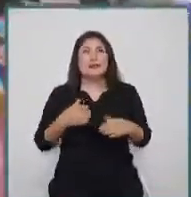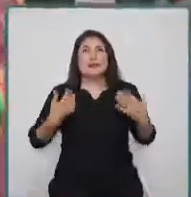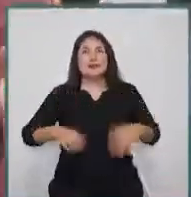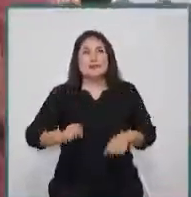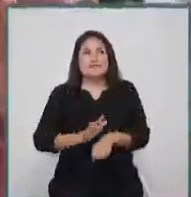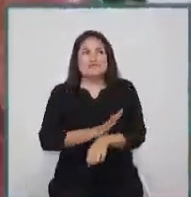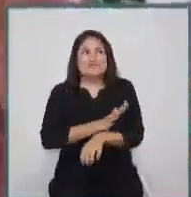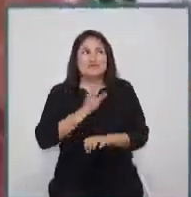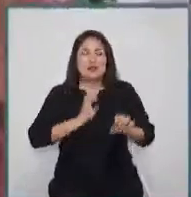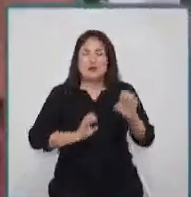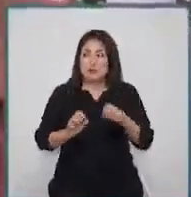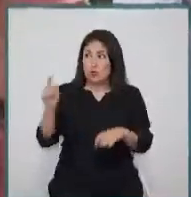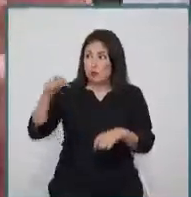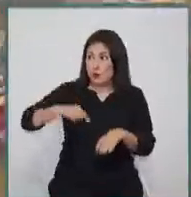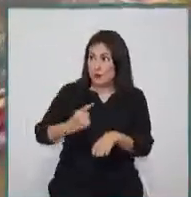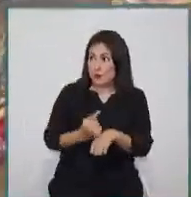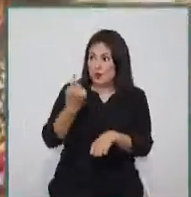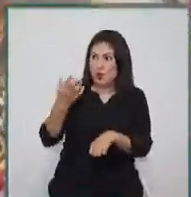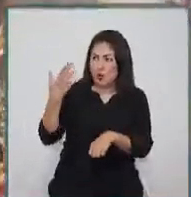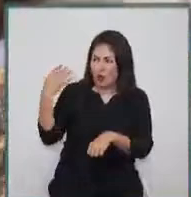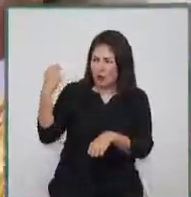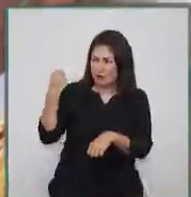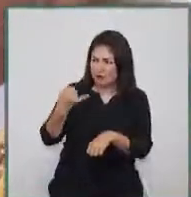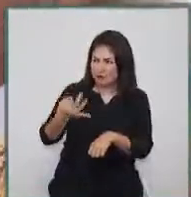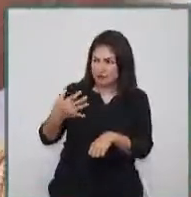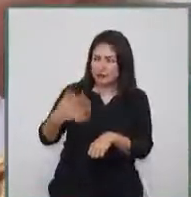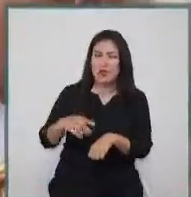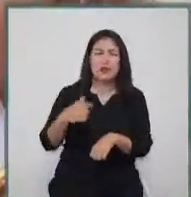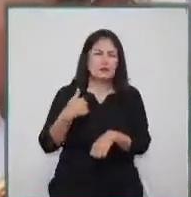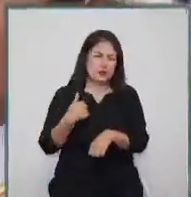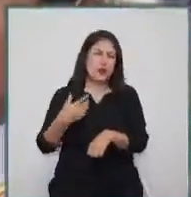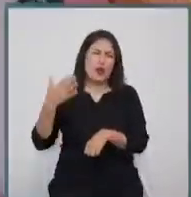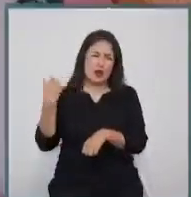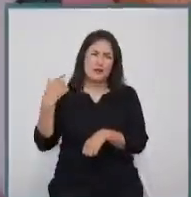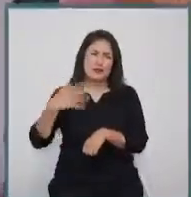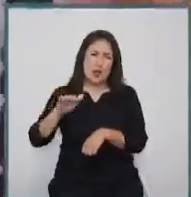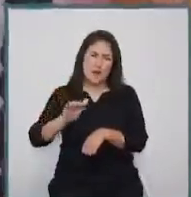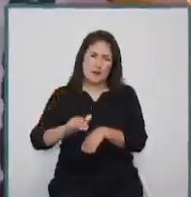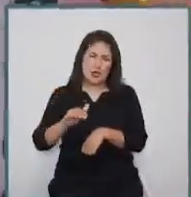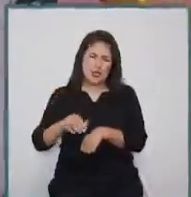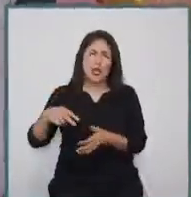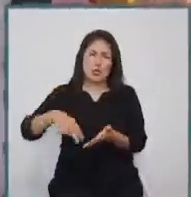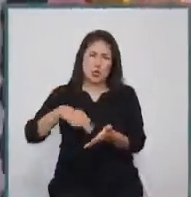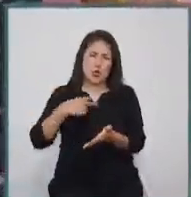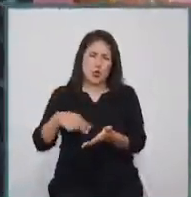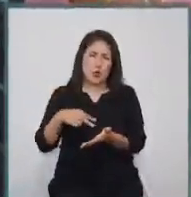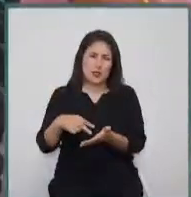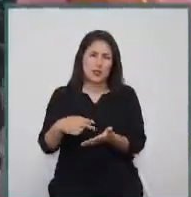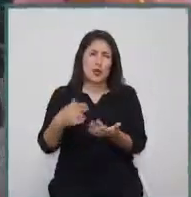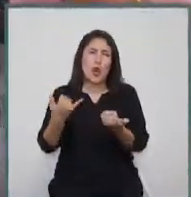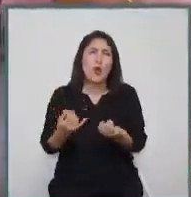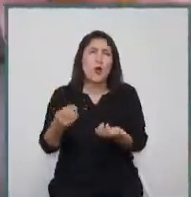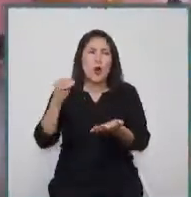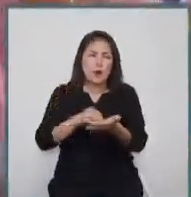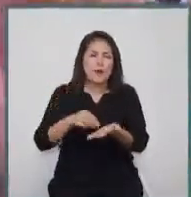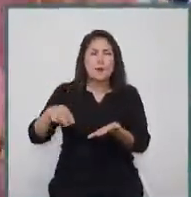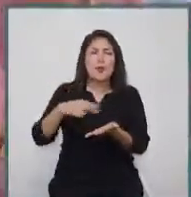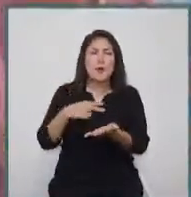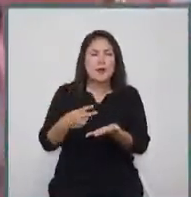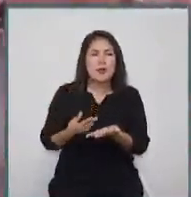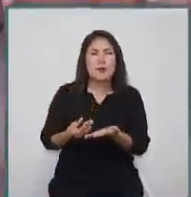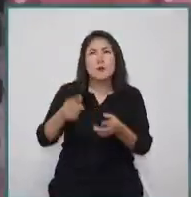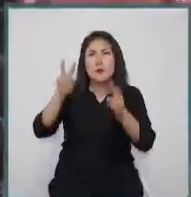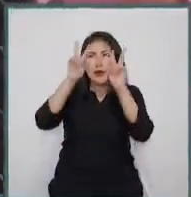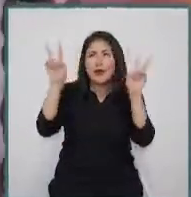ver. Estoy muy emocionado. ¿Es la primera vez que participas o ya tienen varios años? Yo ya bailé de pequeño y quiero volver a